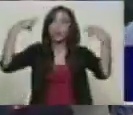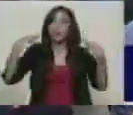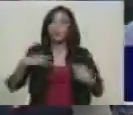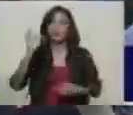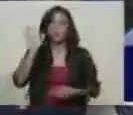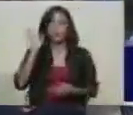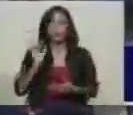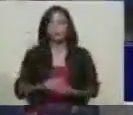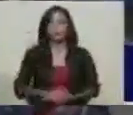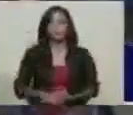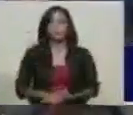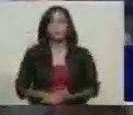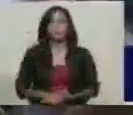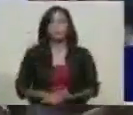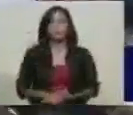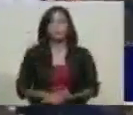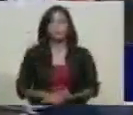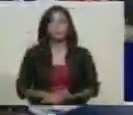Poleo.